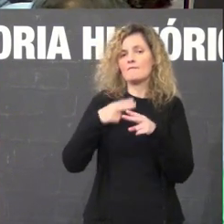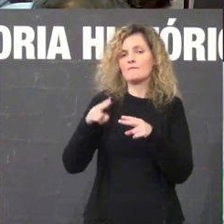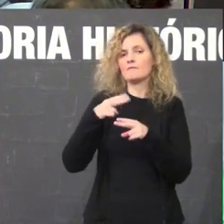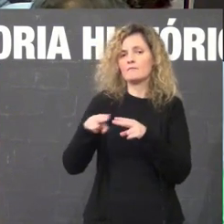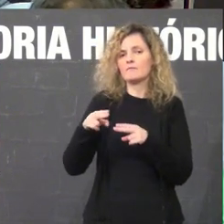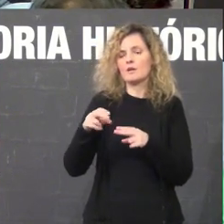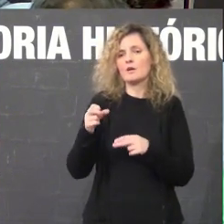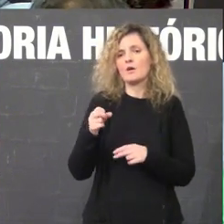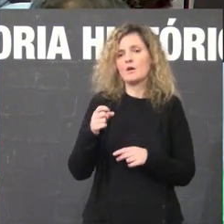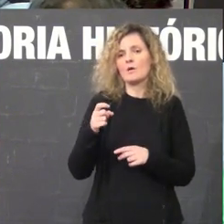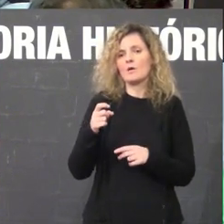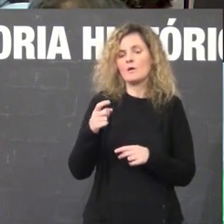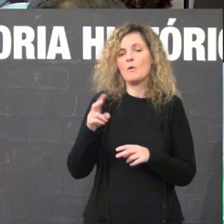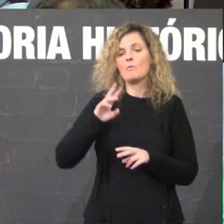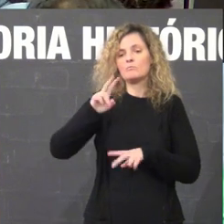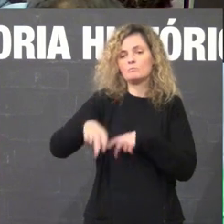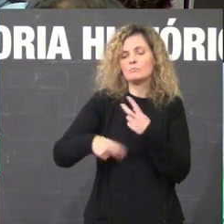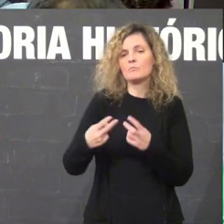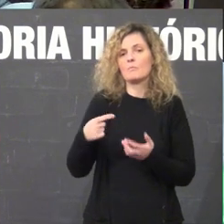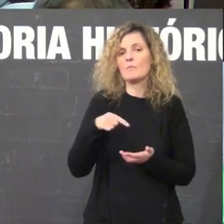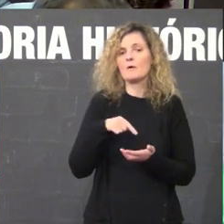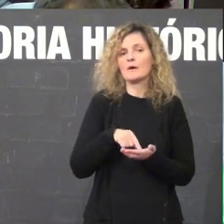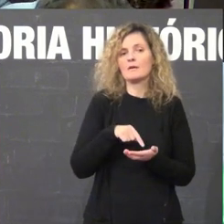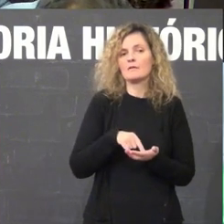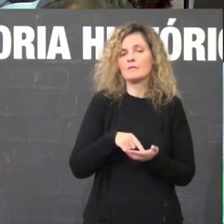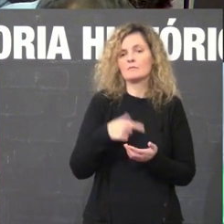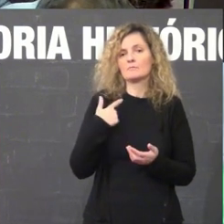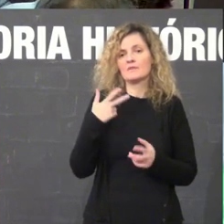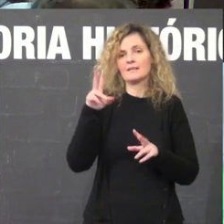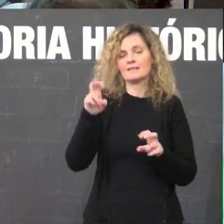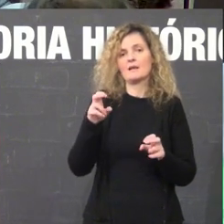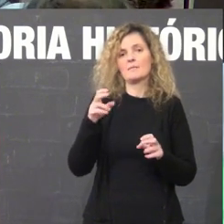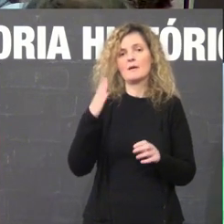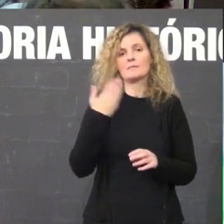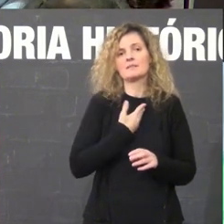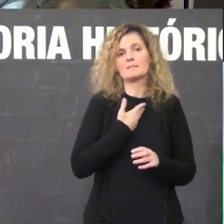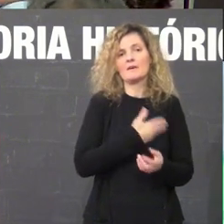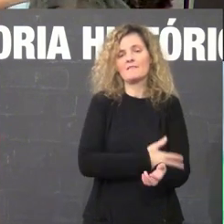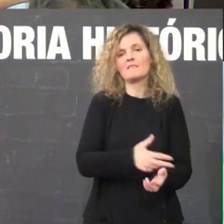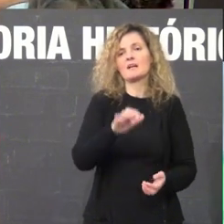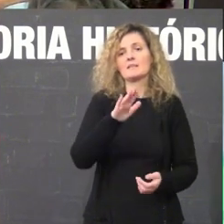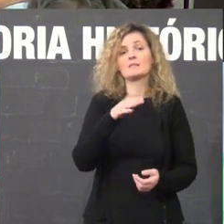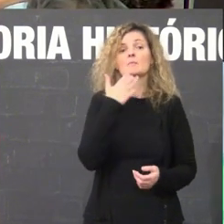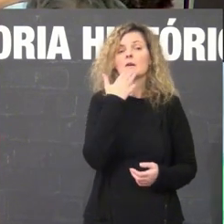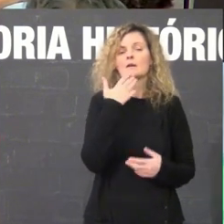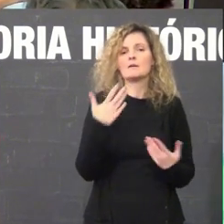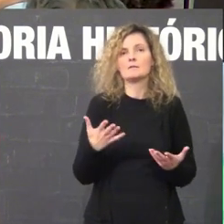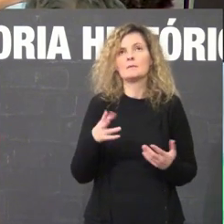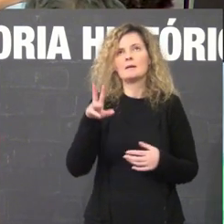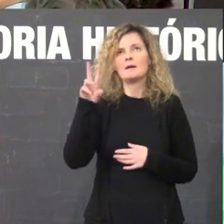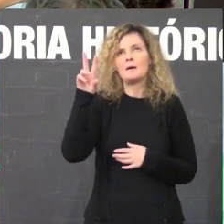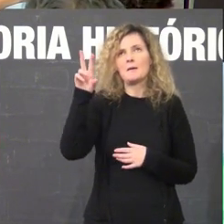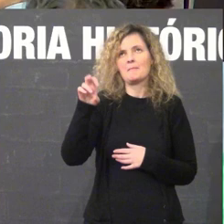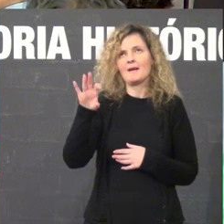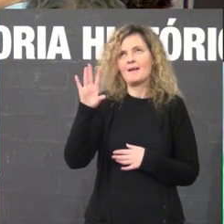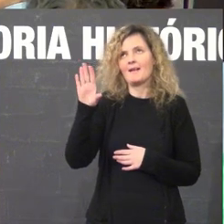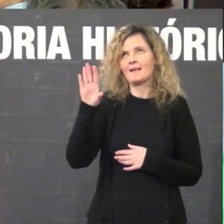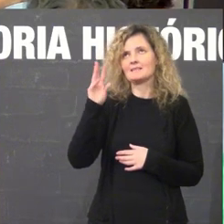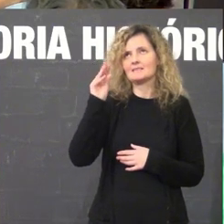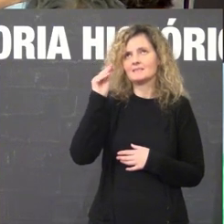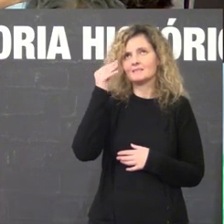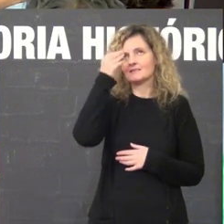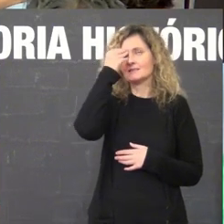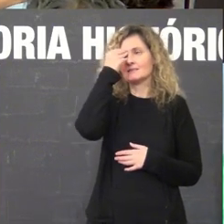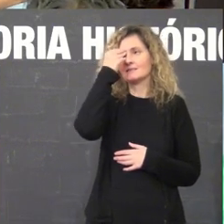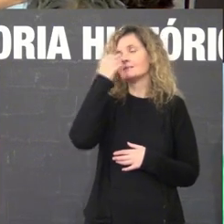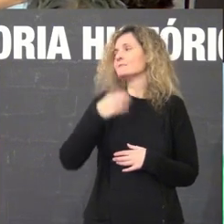para revertir el daño a las víctimas del franquismo por ejemplo vale a ver si